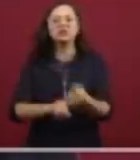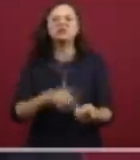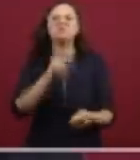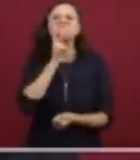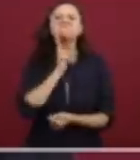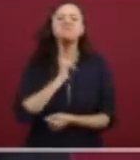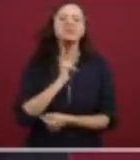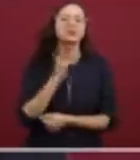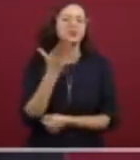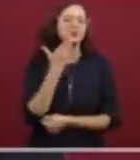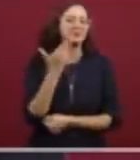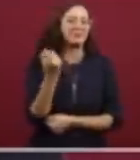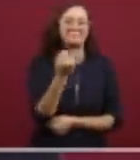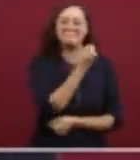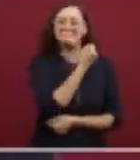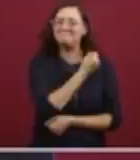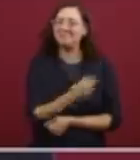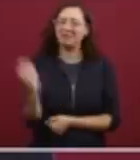excepcionales,